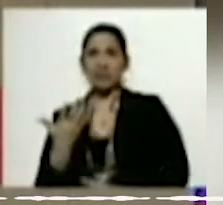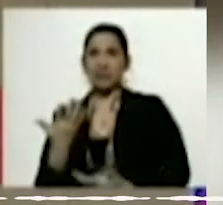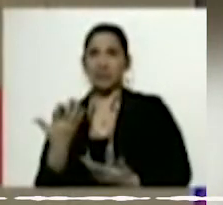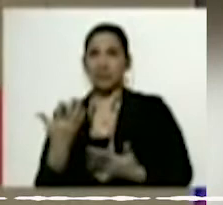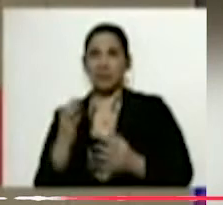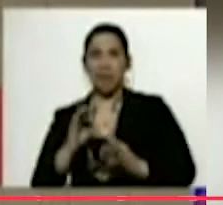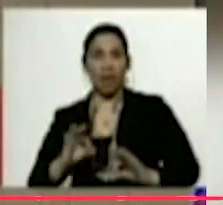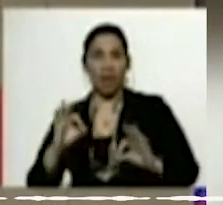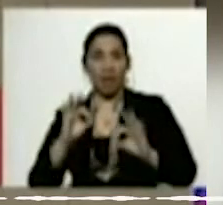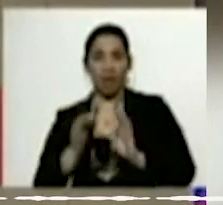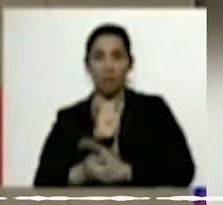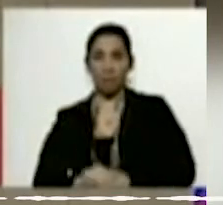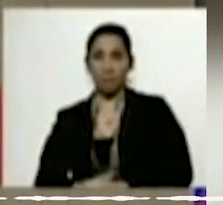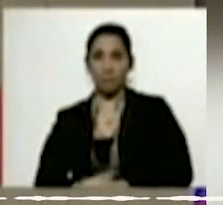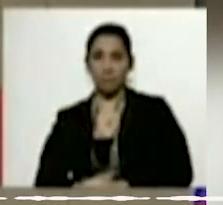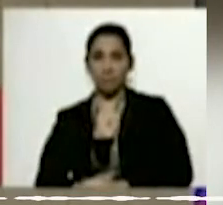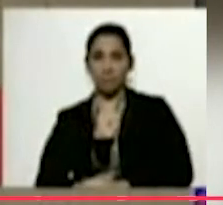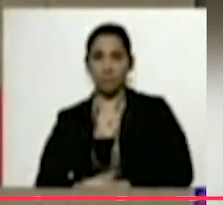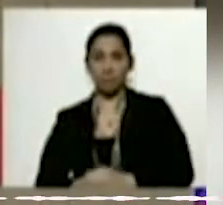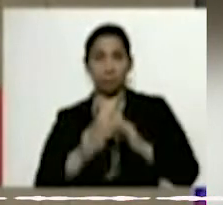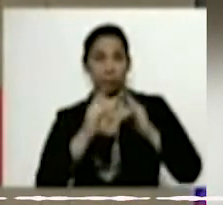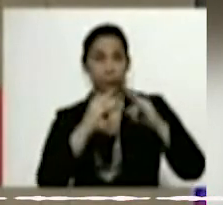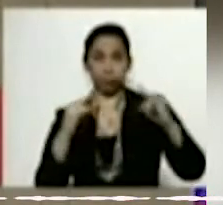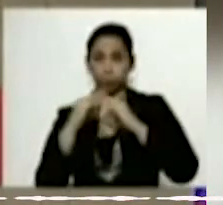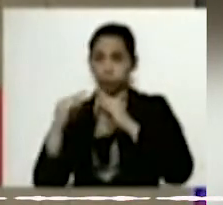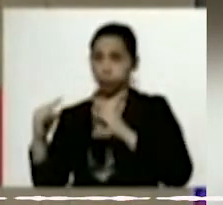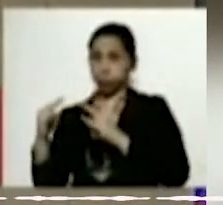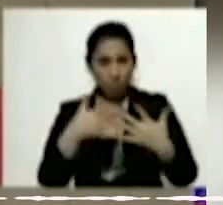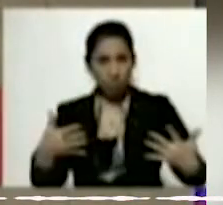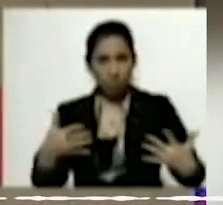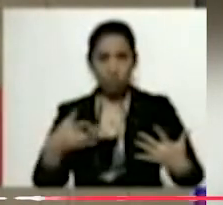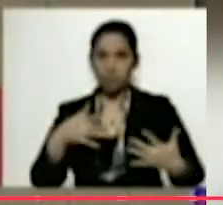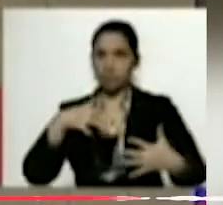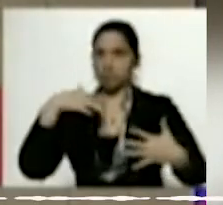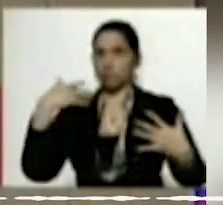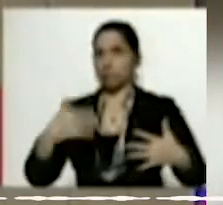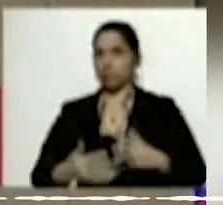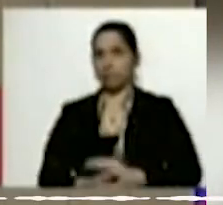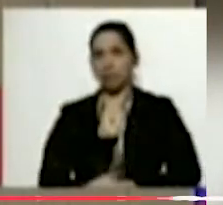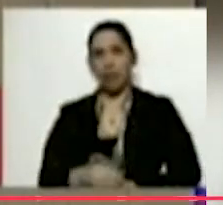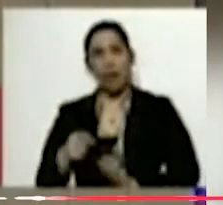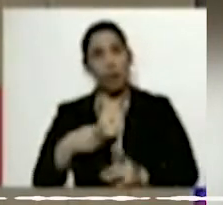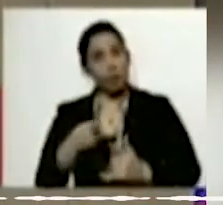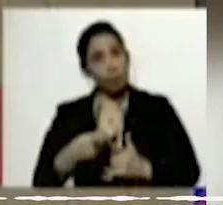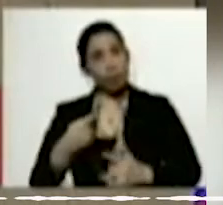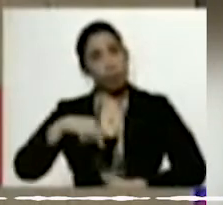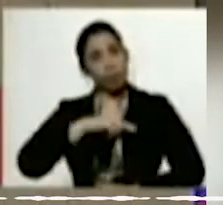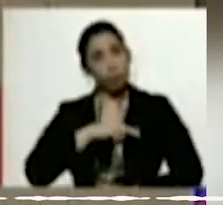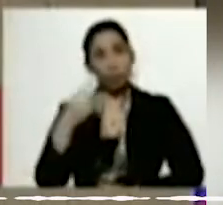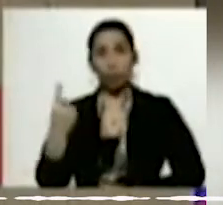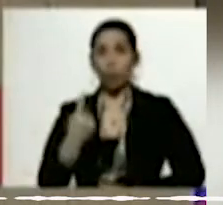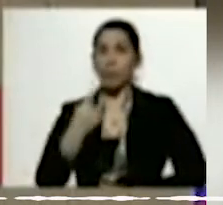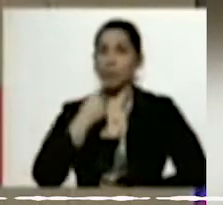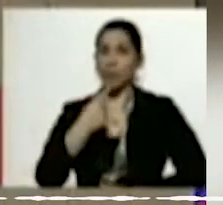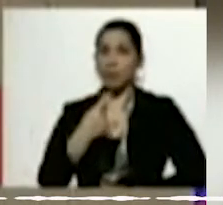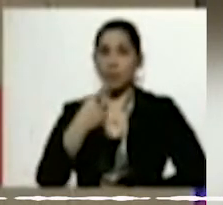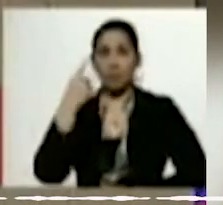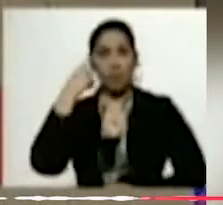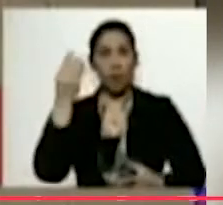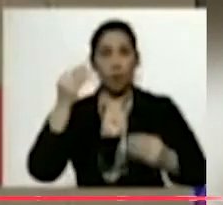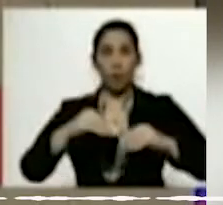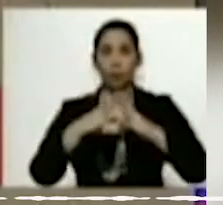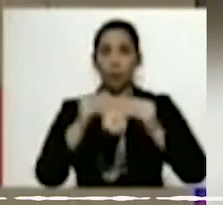ni tolda política a la que pertenezca. Nosotros solamente decimos, suscribimos en todas las